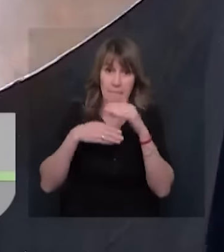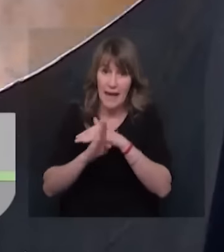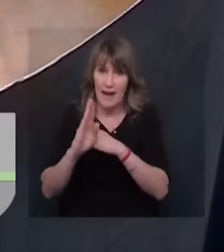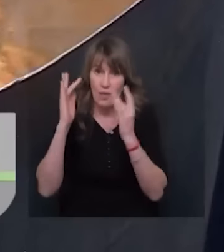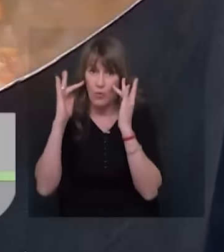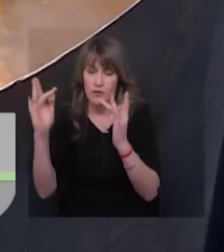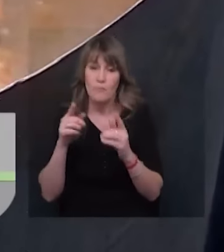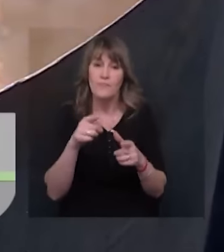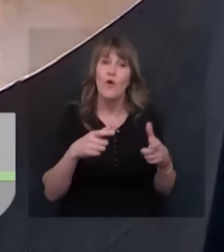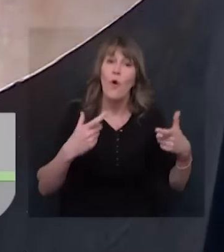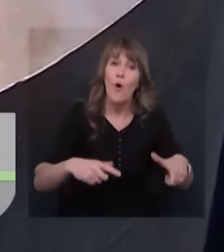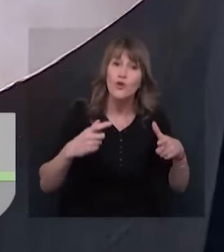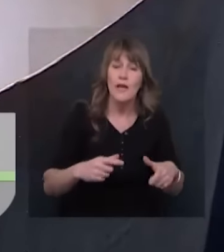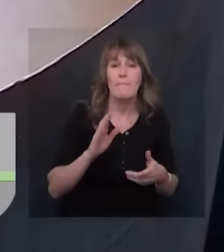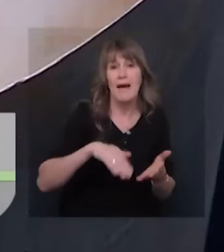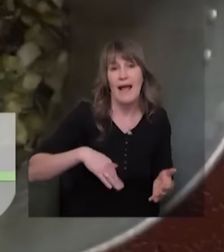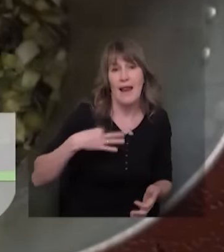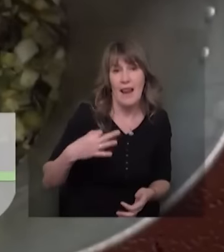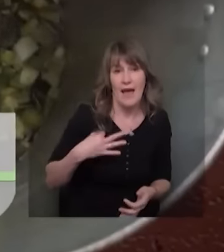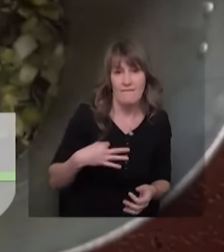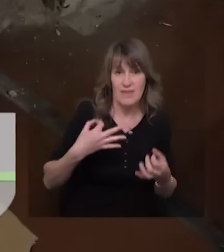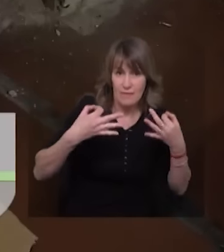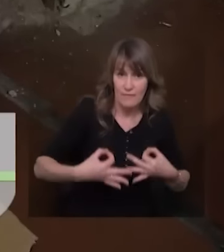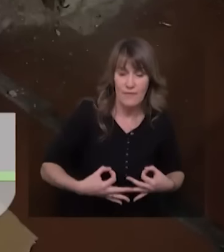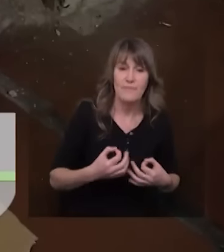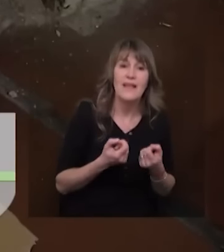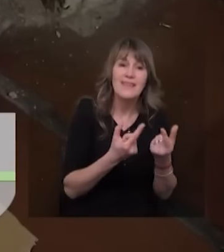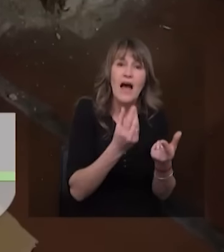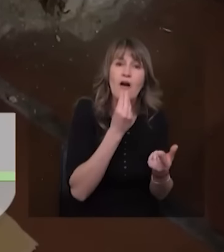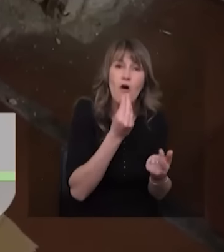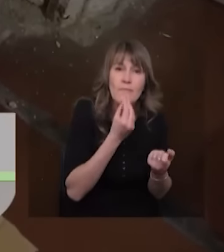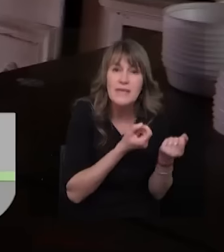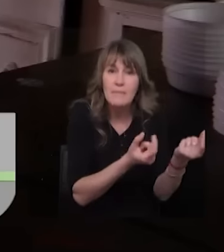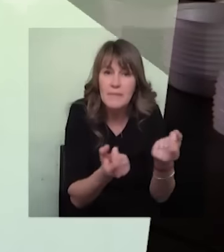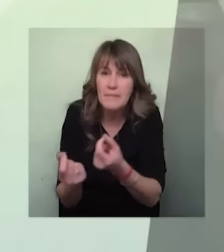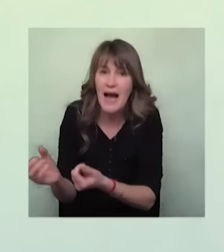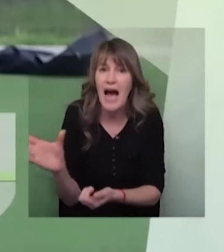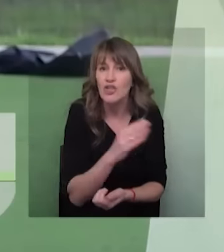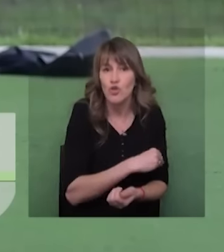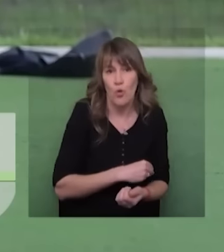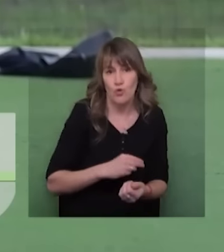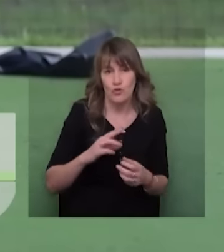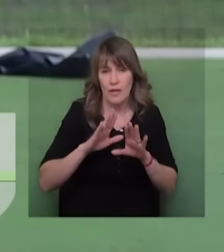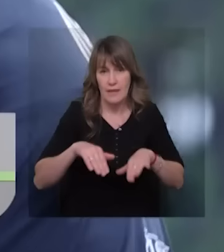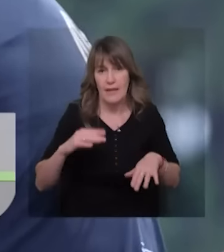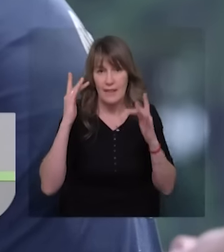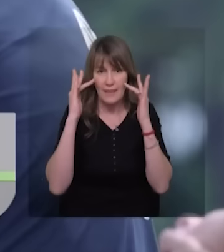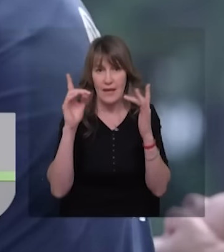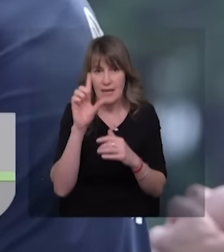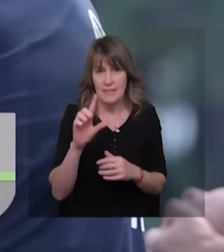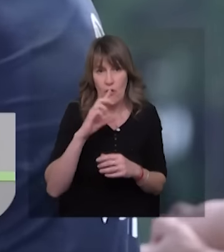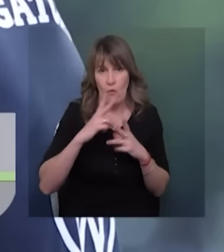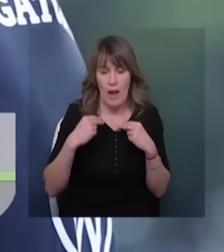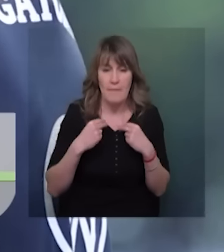ollas por vida digna solicita las autoridades que aseguren la alimentación de todos los niveles de la enseñanza pública América de